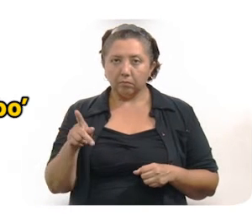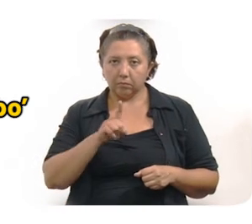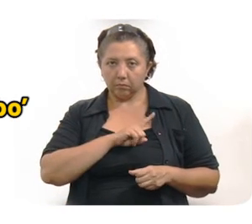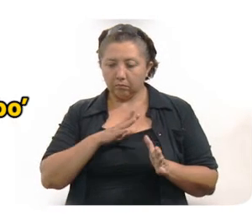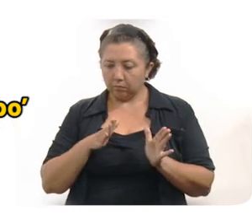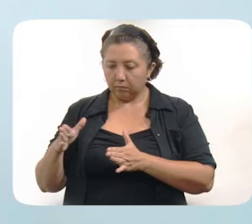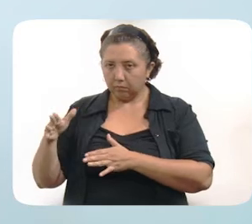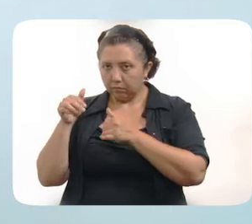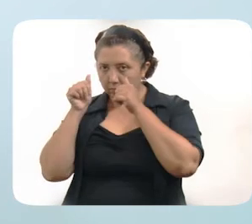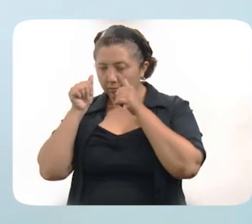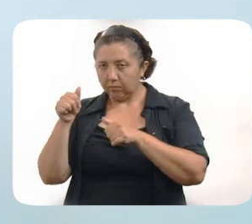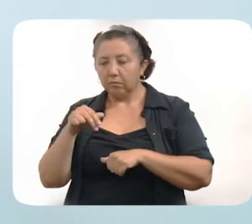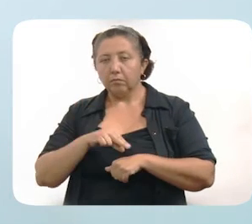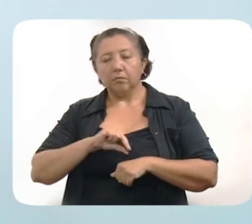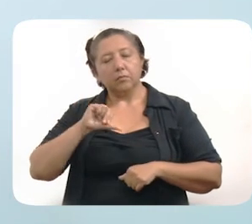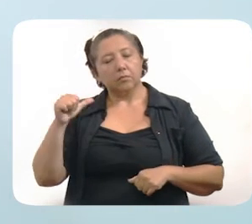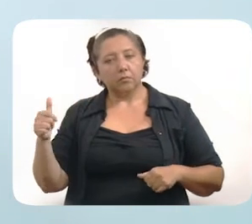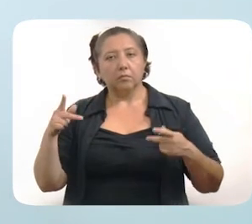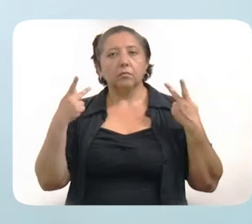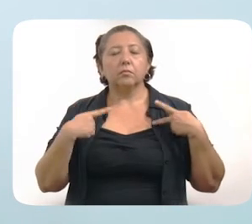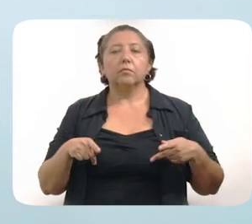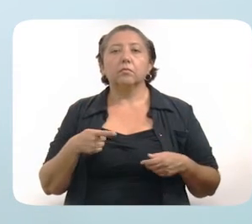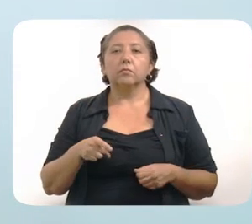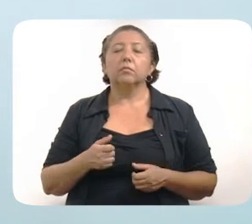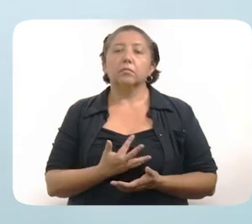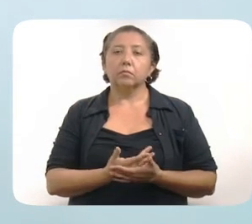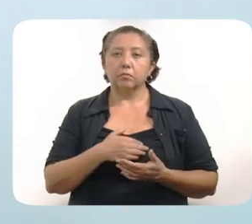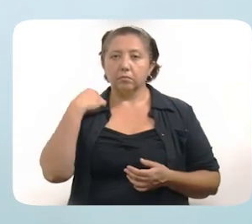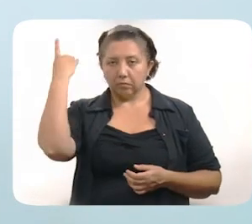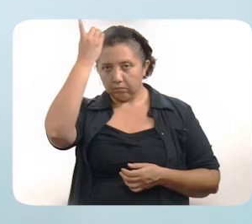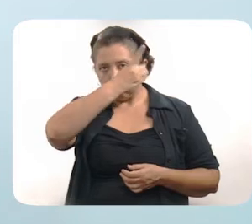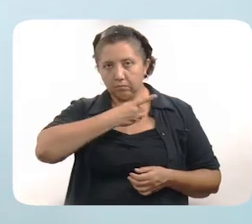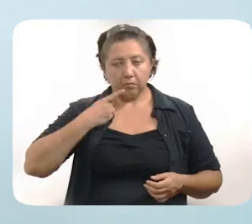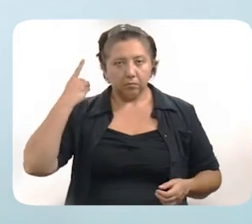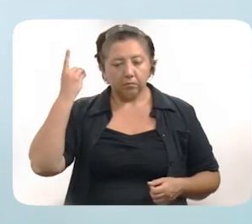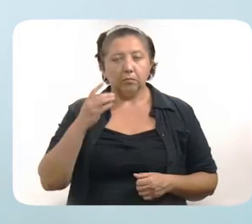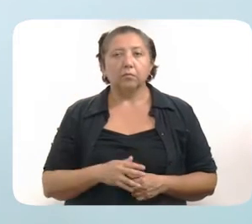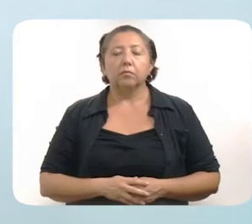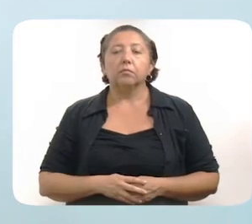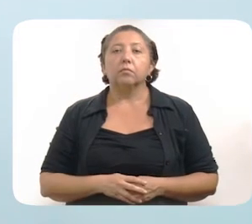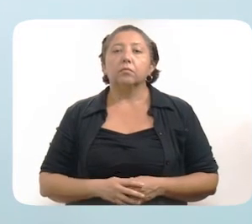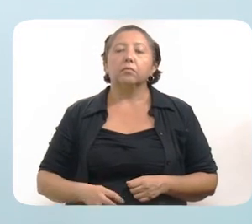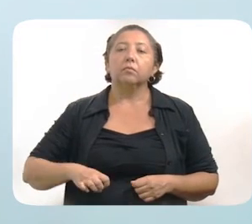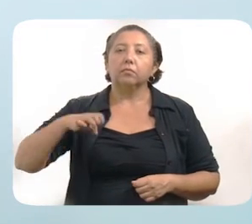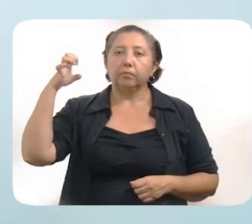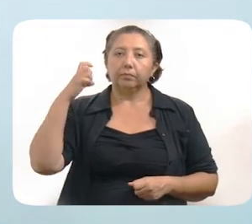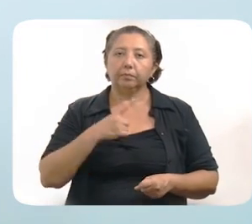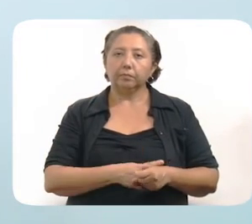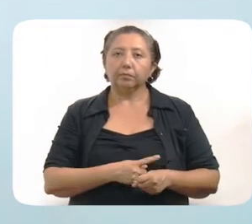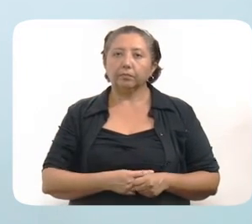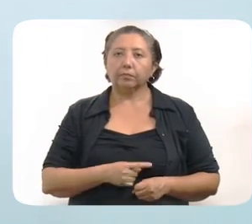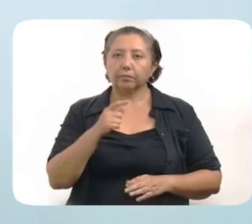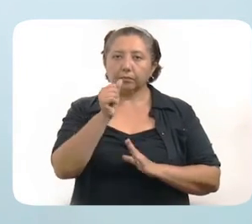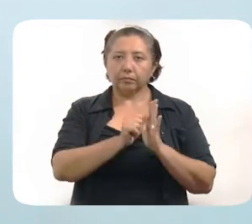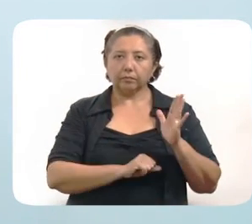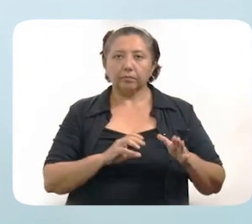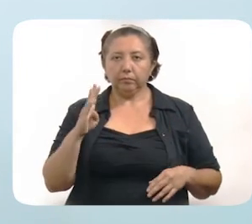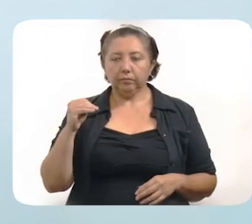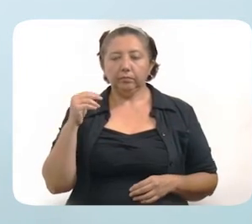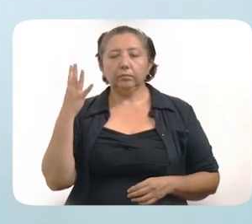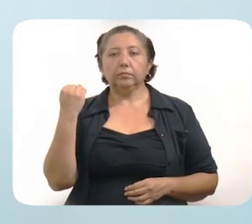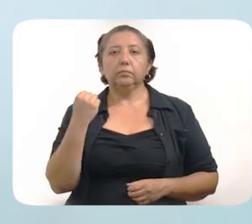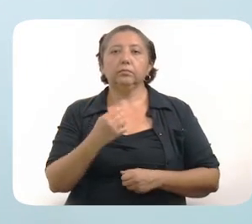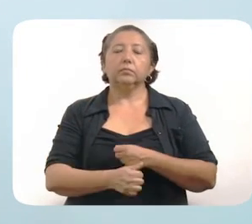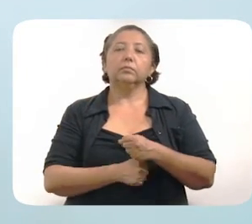aislamiento total hay otros pacientes hospitalizados a la espera de diagnóstico el rango de edad de los casos es de un mes a